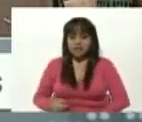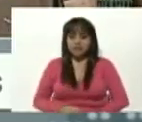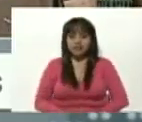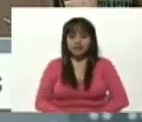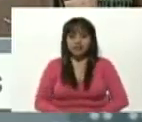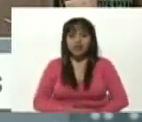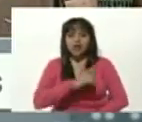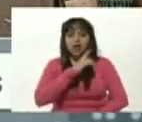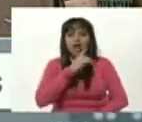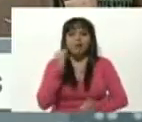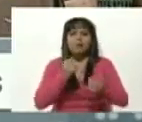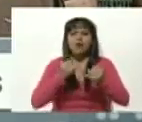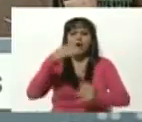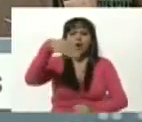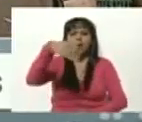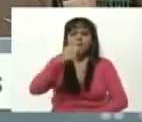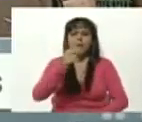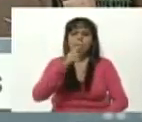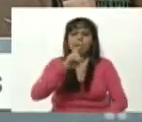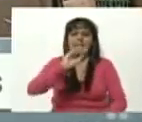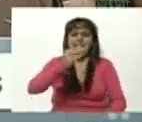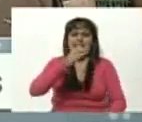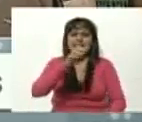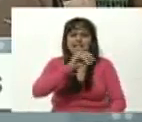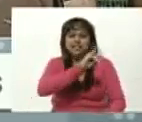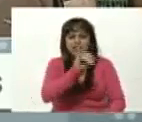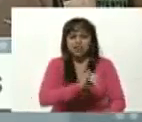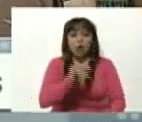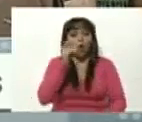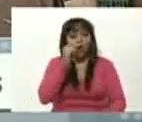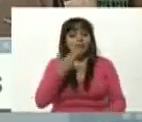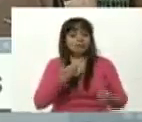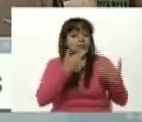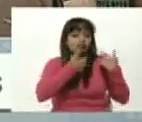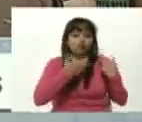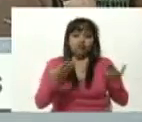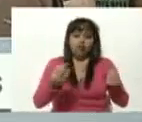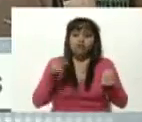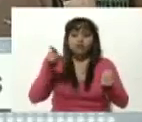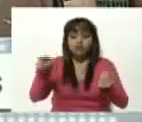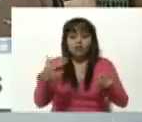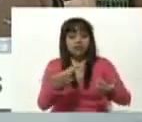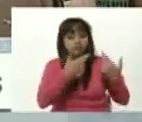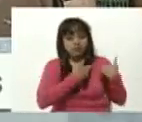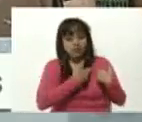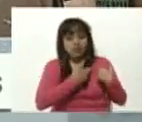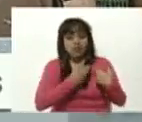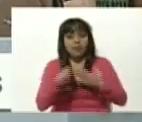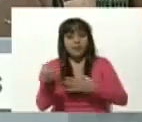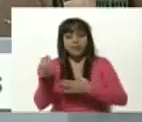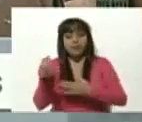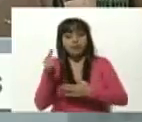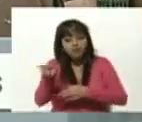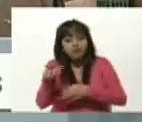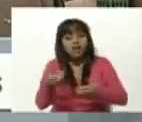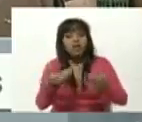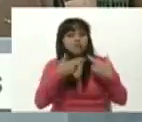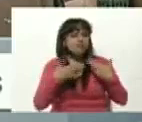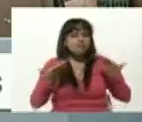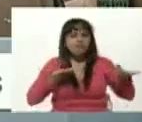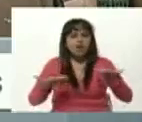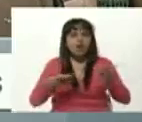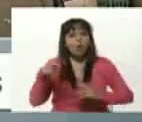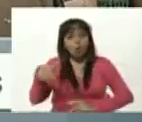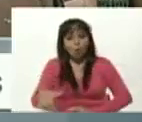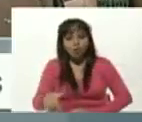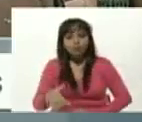Jorge Márquez, nombre de gran eficiencia, y lo encargo para que, bueno, hoy vamos a